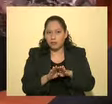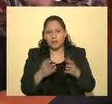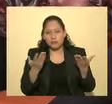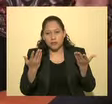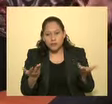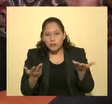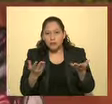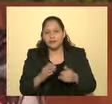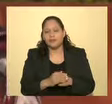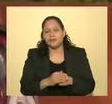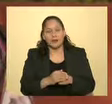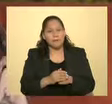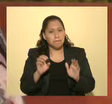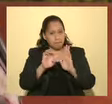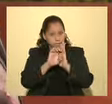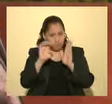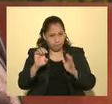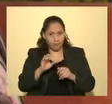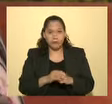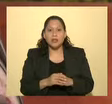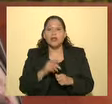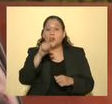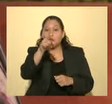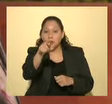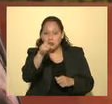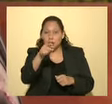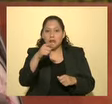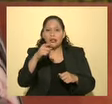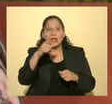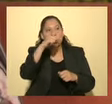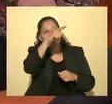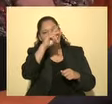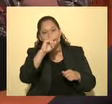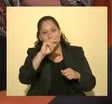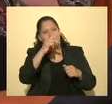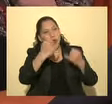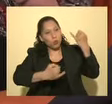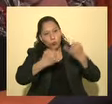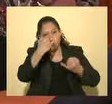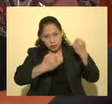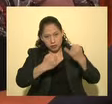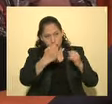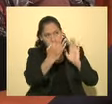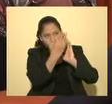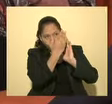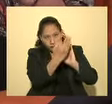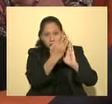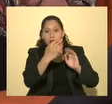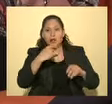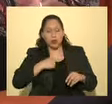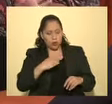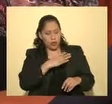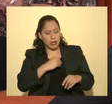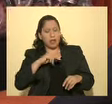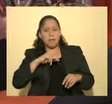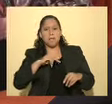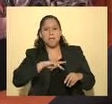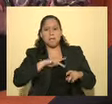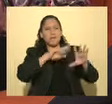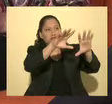que ver? Normalmente, cuando llegas a un procedimiento judicial y te estás peleando la guarda de los